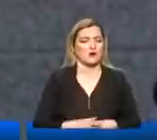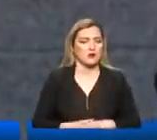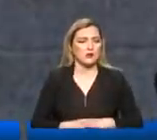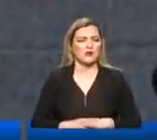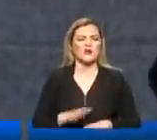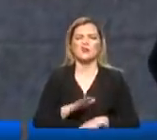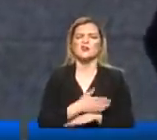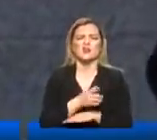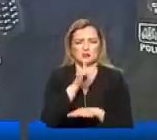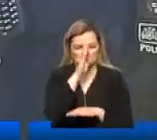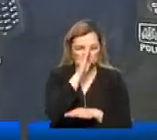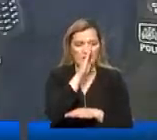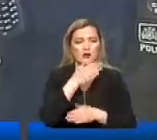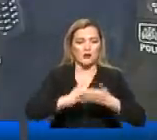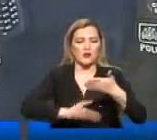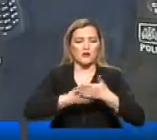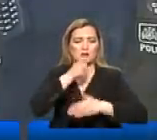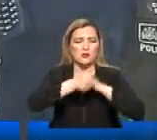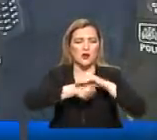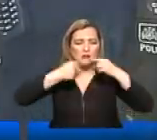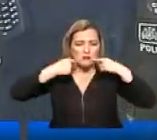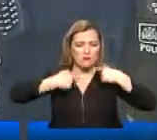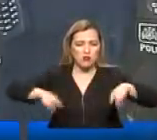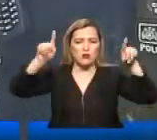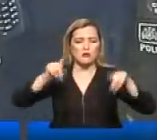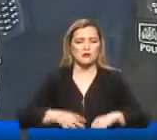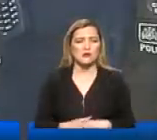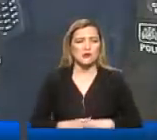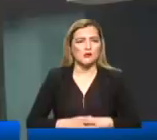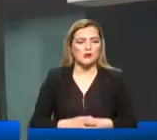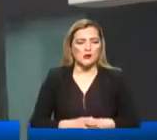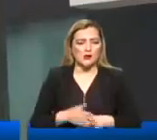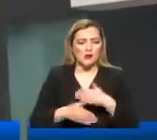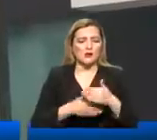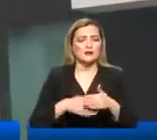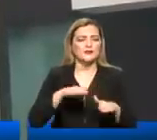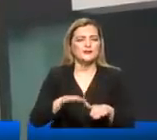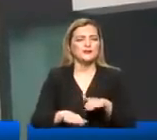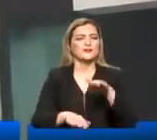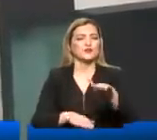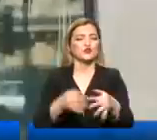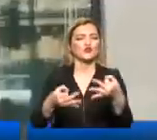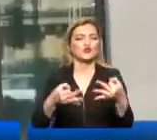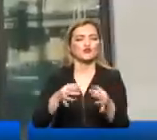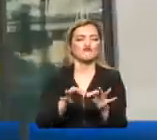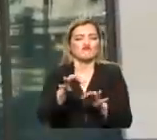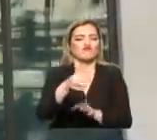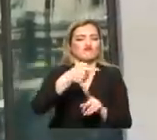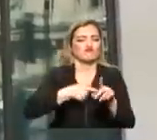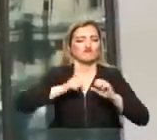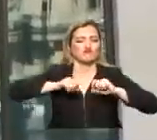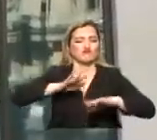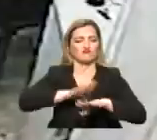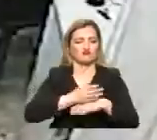por espionaje y difusión de documentos secretos. La segunda fase de la audiencia fue postergada hasta septiembre debido